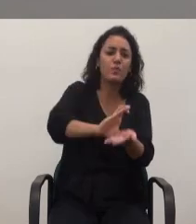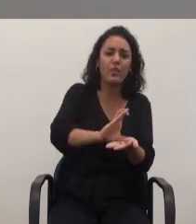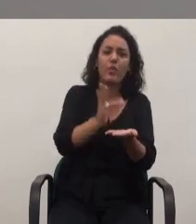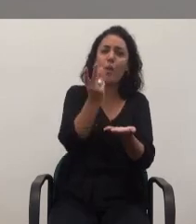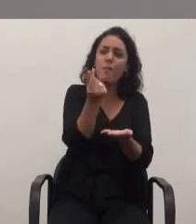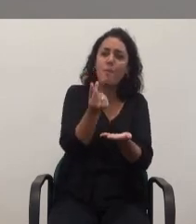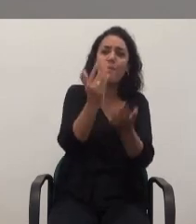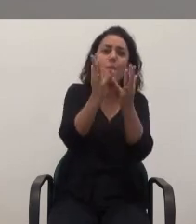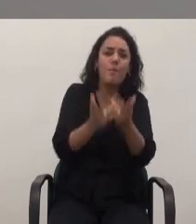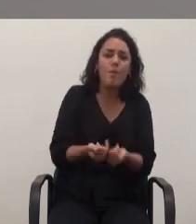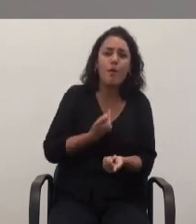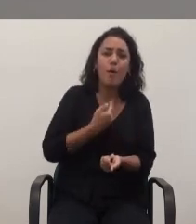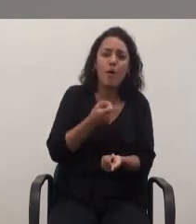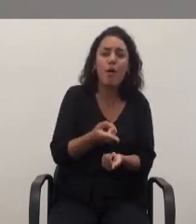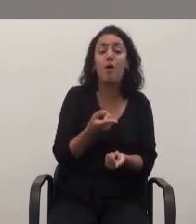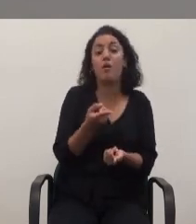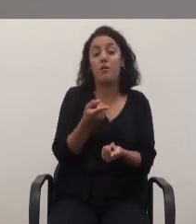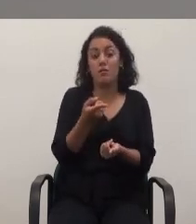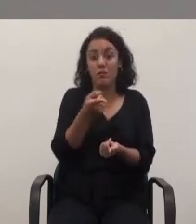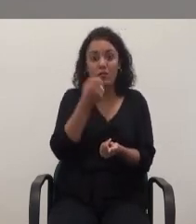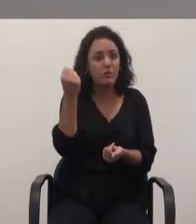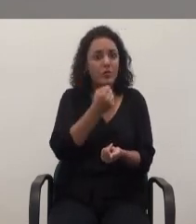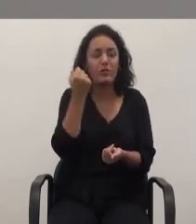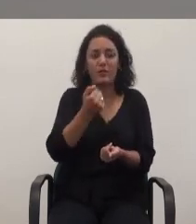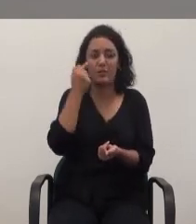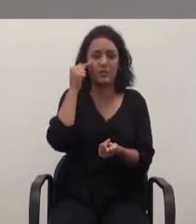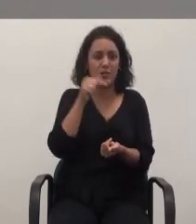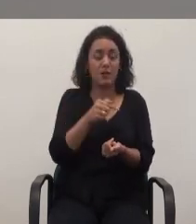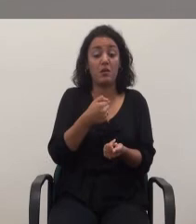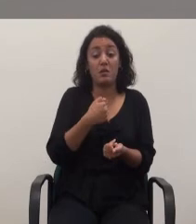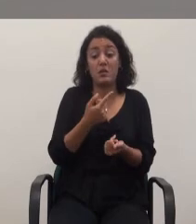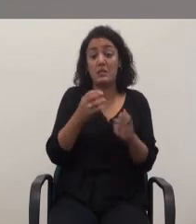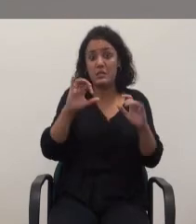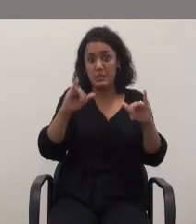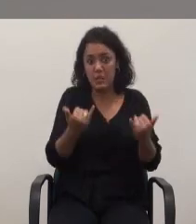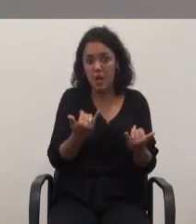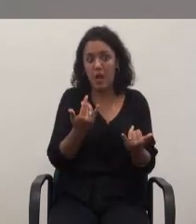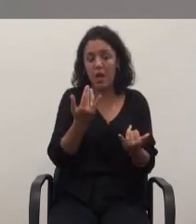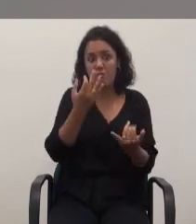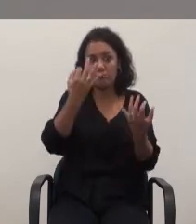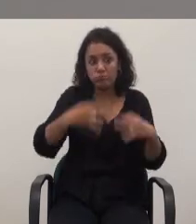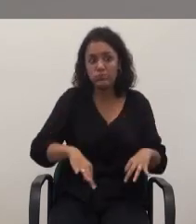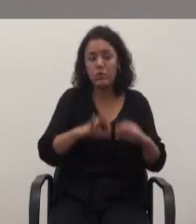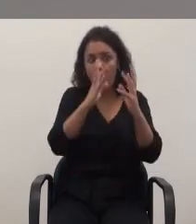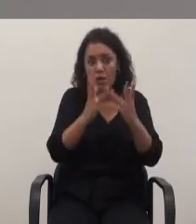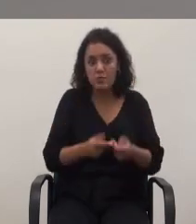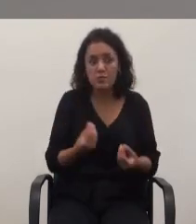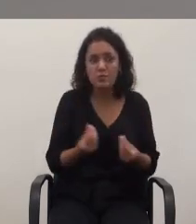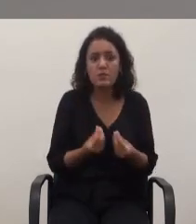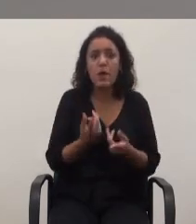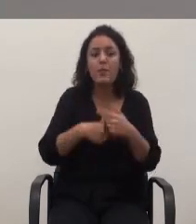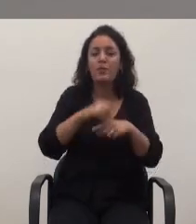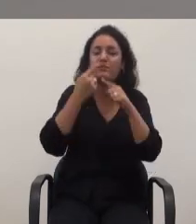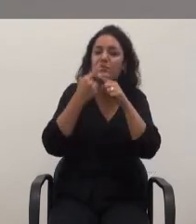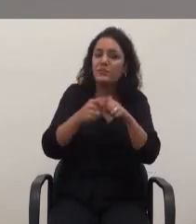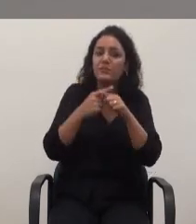en los últimos 2 años por lo menos se ha podido organizar mucho, pero que se ha podido discutir poco en los espacios